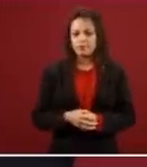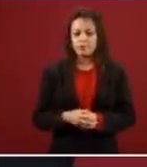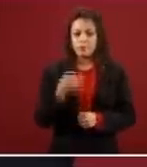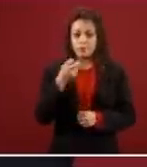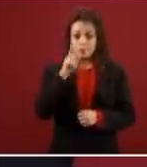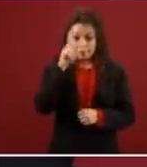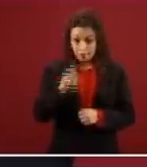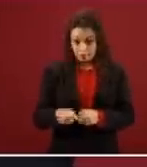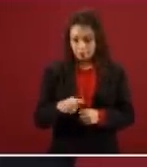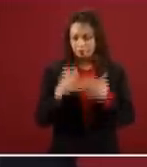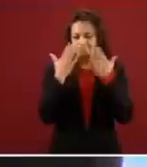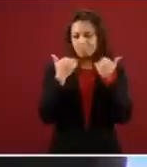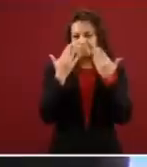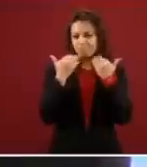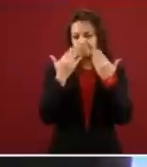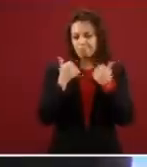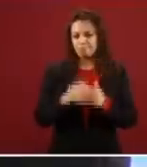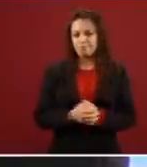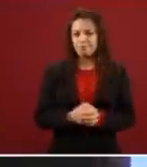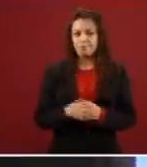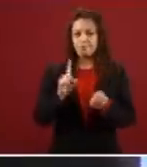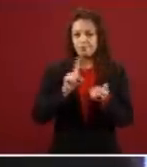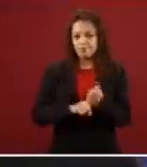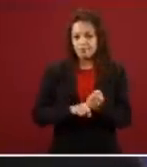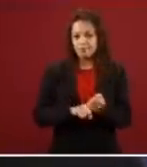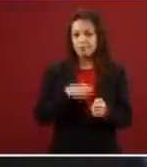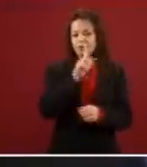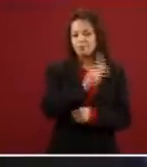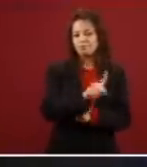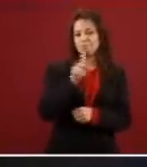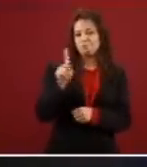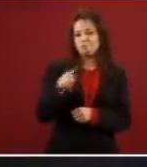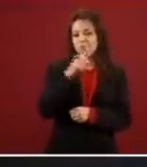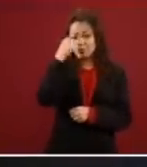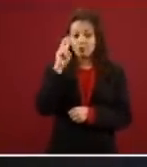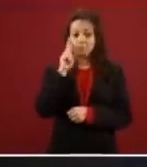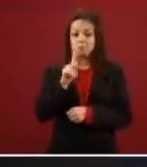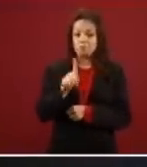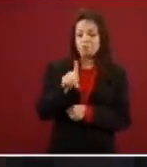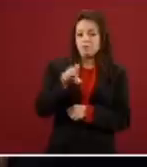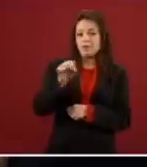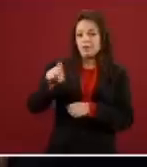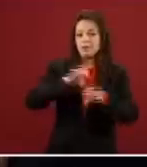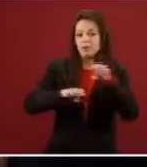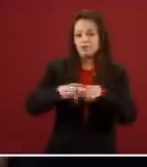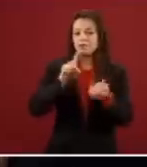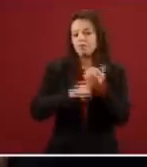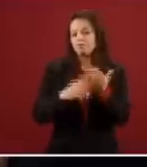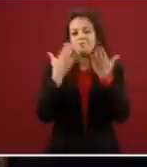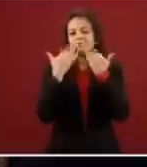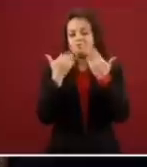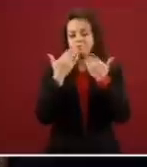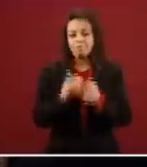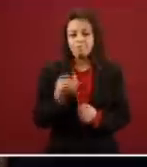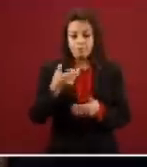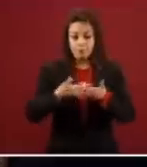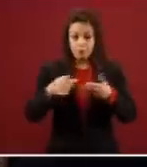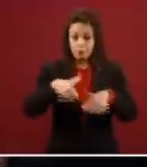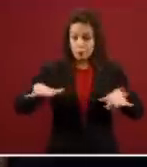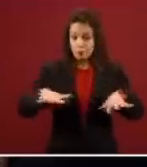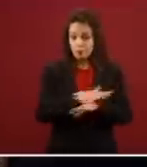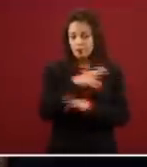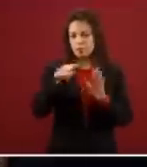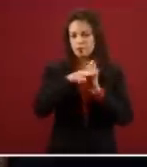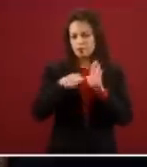factureras con operaciones simuladas. En síntesis, El marco normativo ha cambiado. Durante